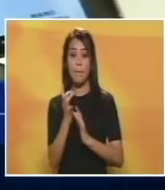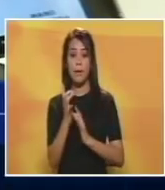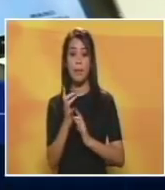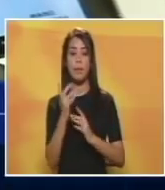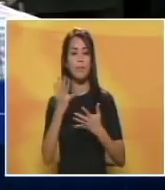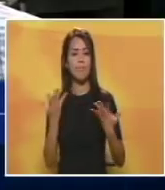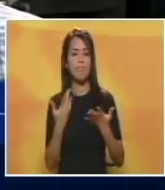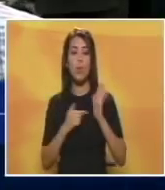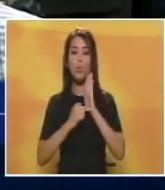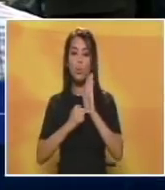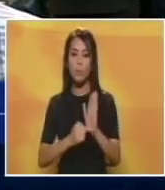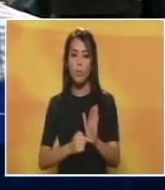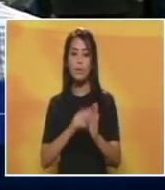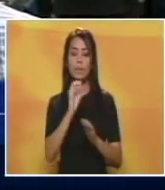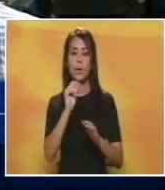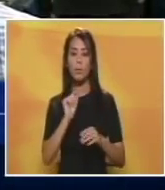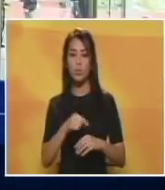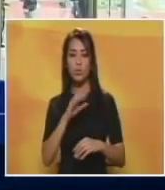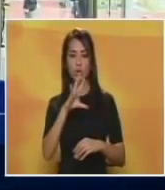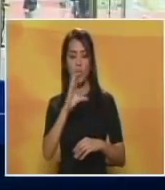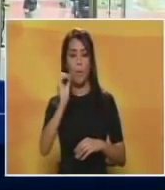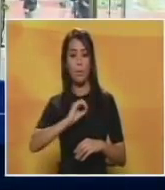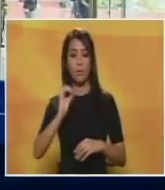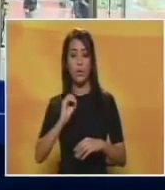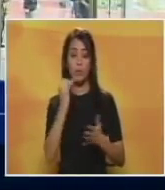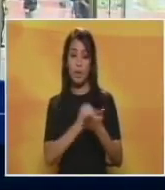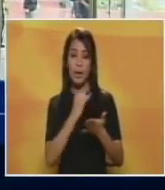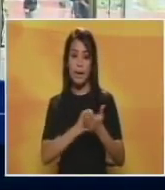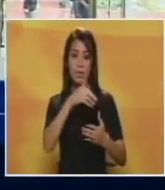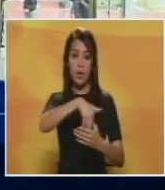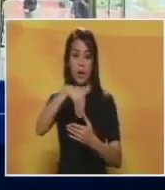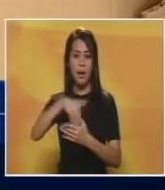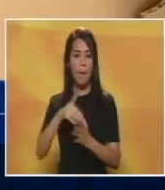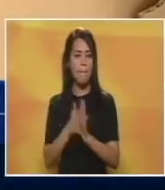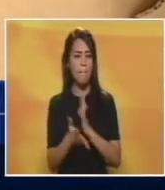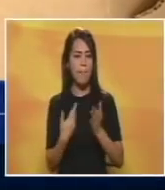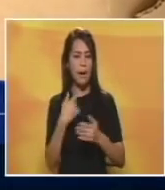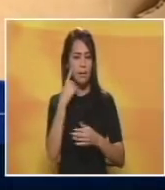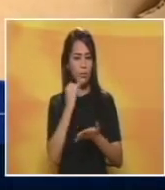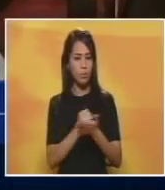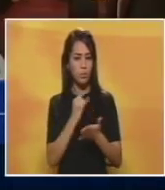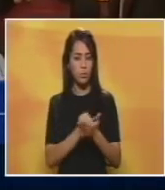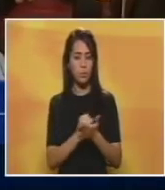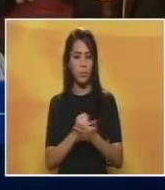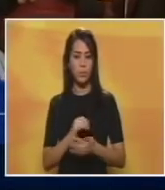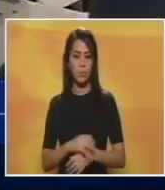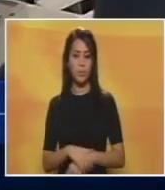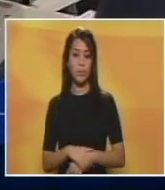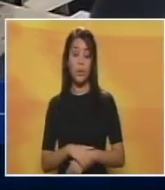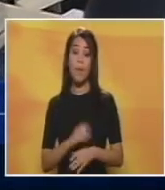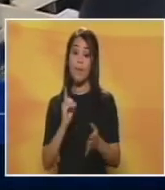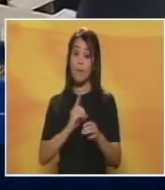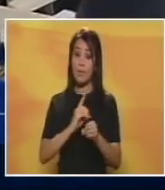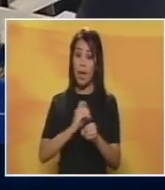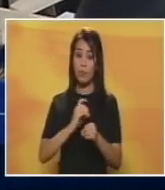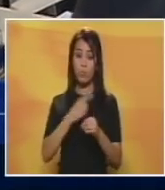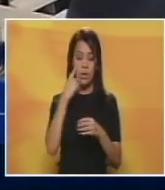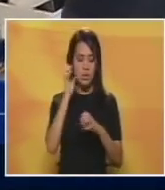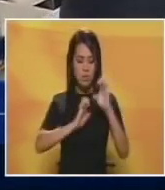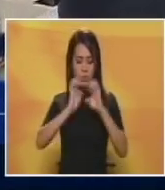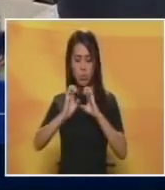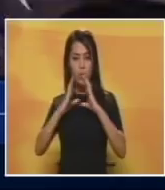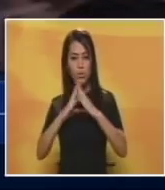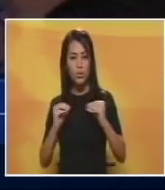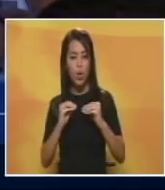generará una muestra de 0.5% del registro electoral para la revisión de la configuración de archivo. Allí se revisarán los